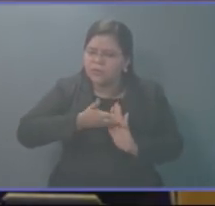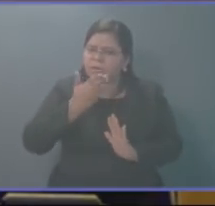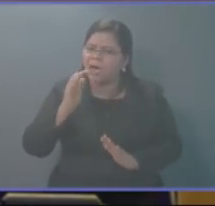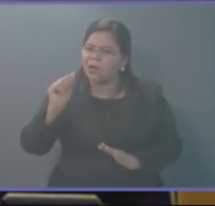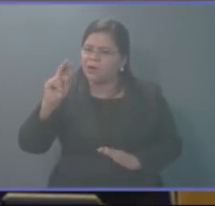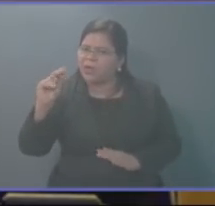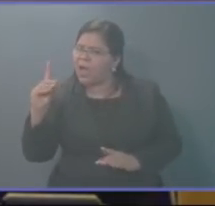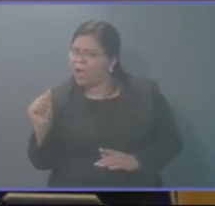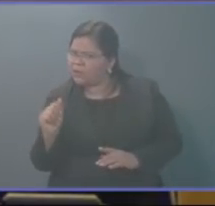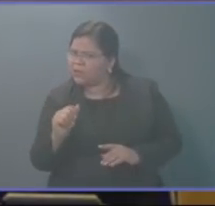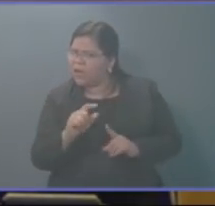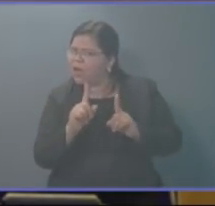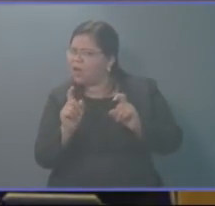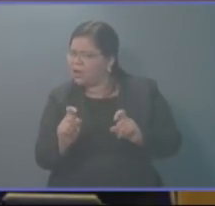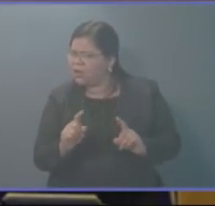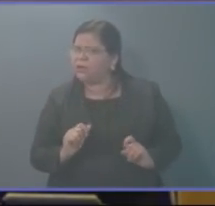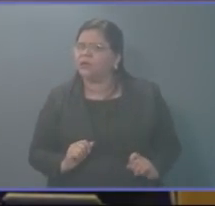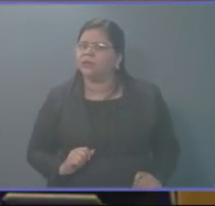ANDA?